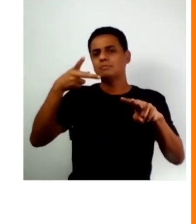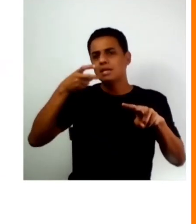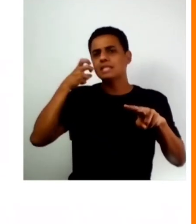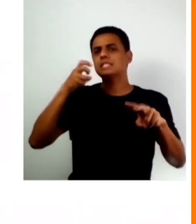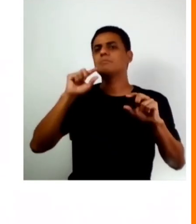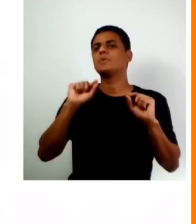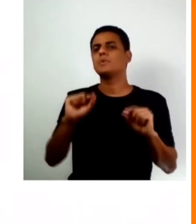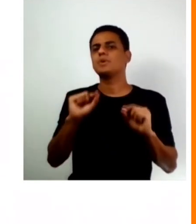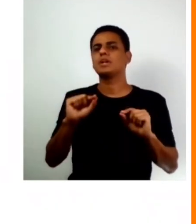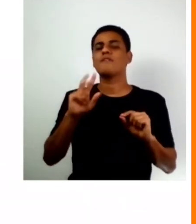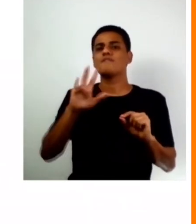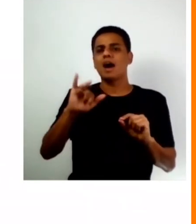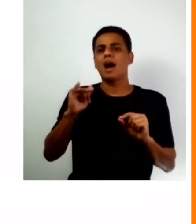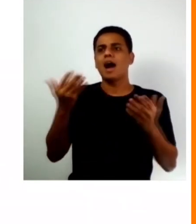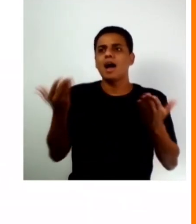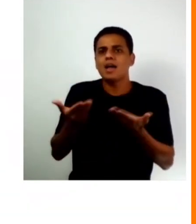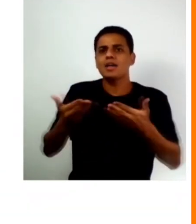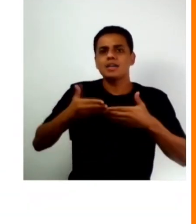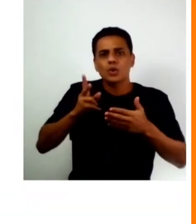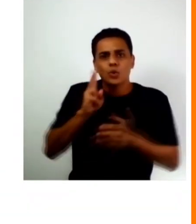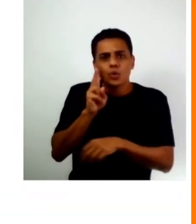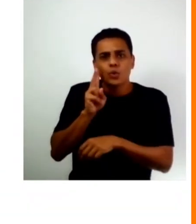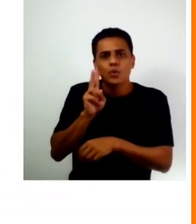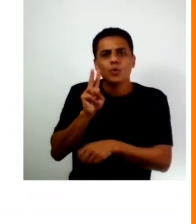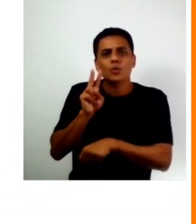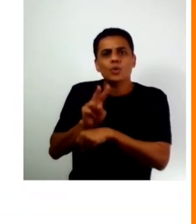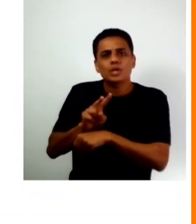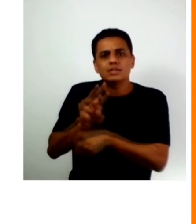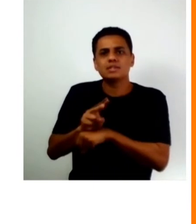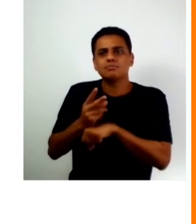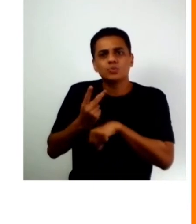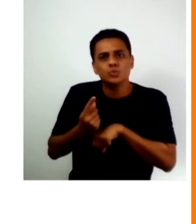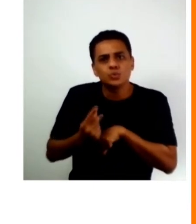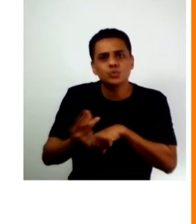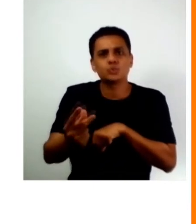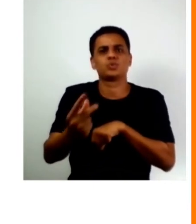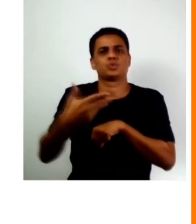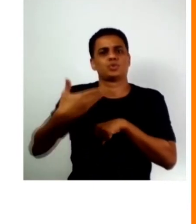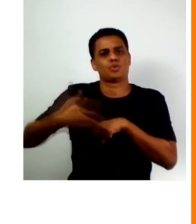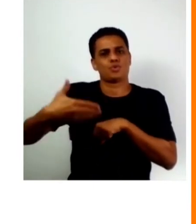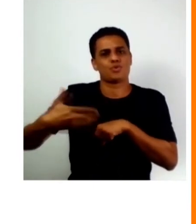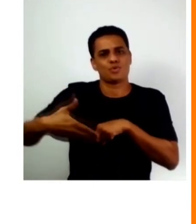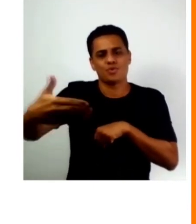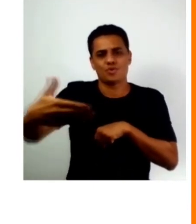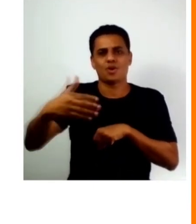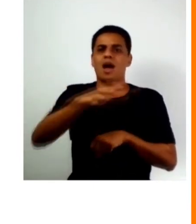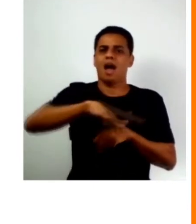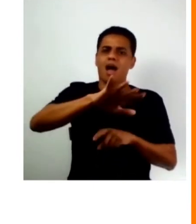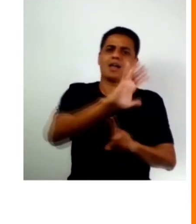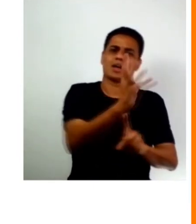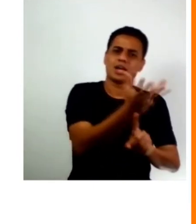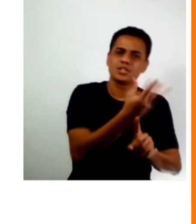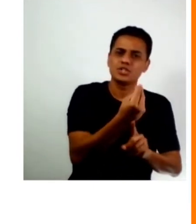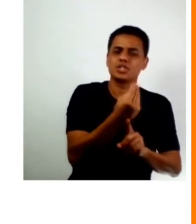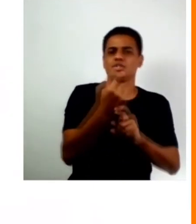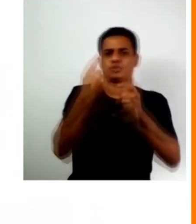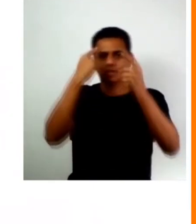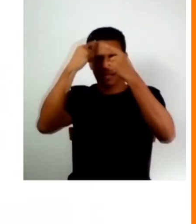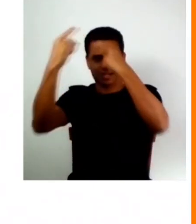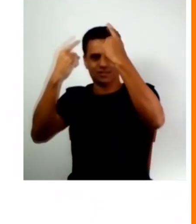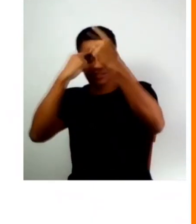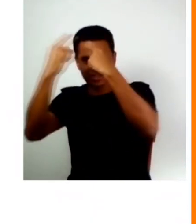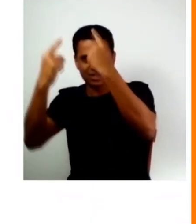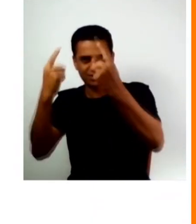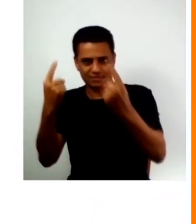todo é o que a necesidade da cultura non é o risco artístico e creativo que nosa sociedade é. E entón, aquí